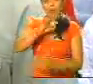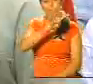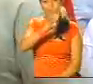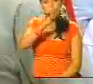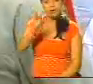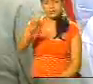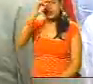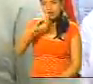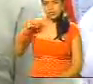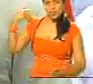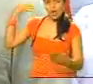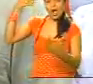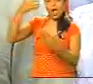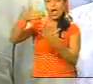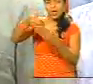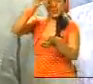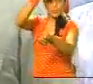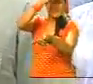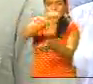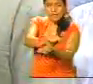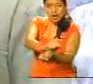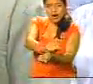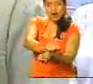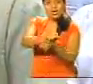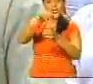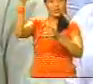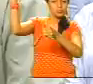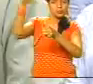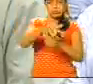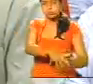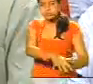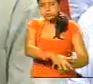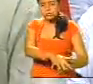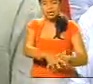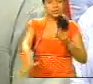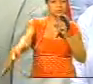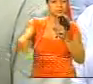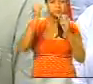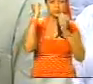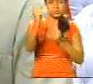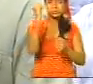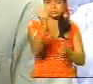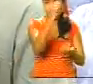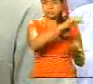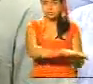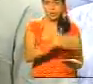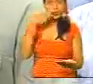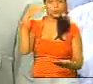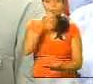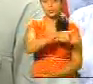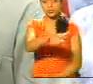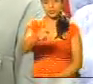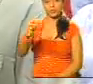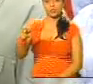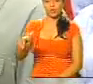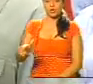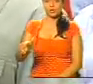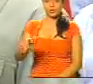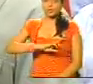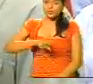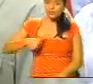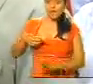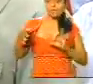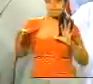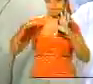años de esclavitud, de oprobio, de masacre contra nuestro pueblo. Nos